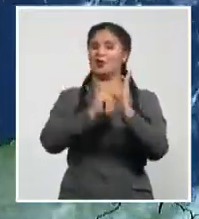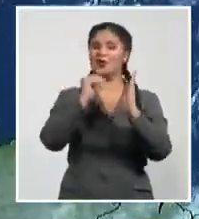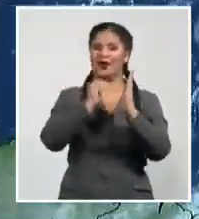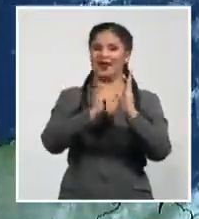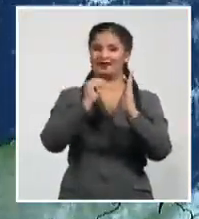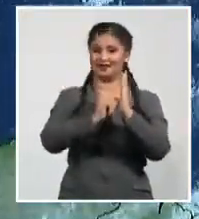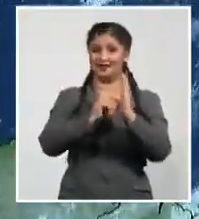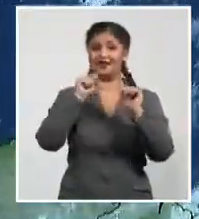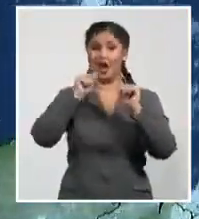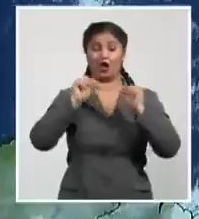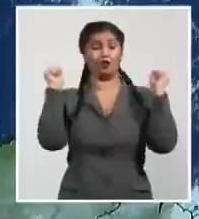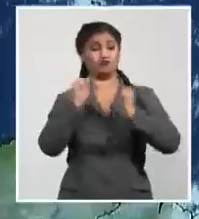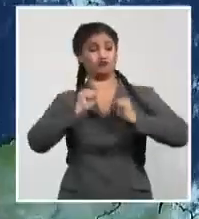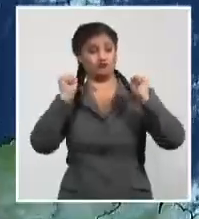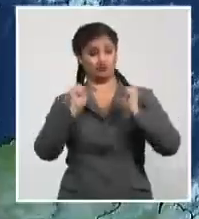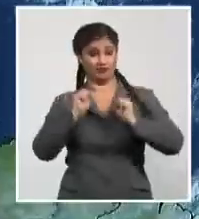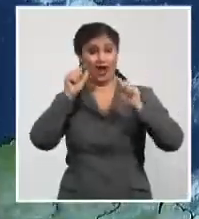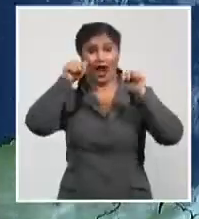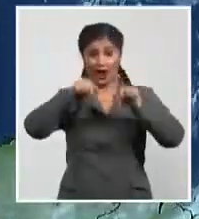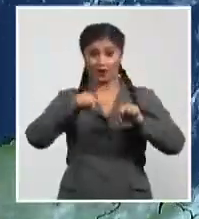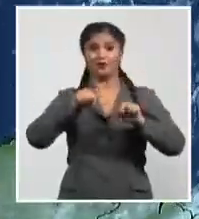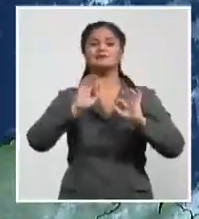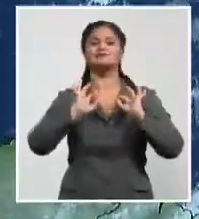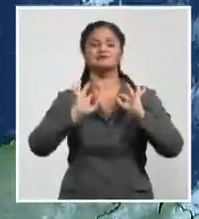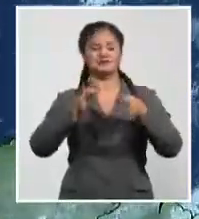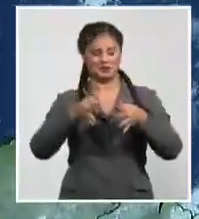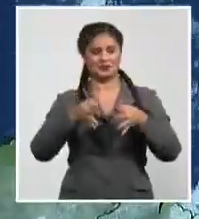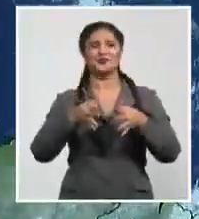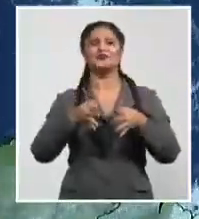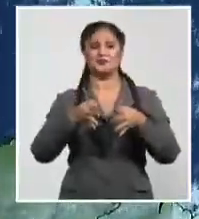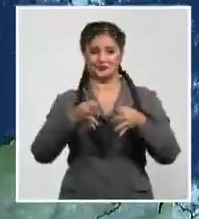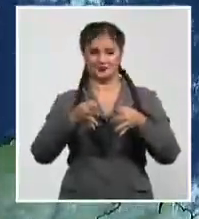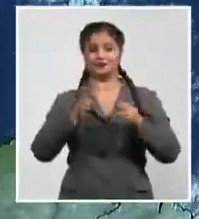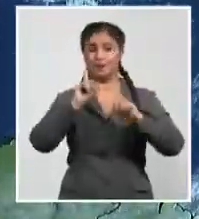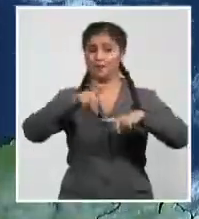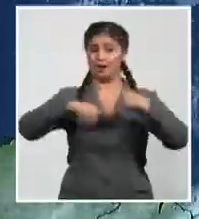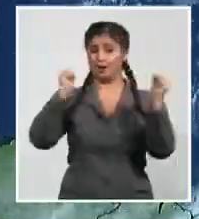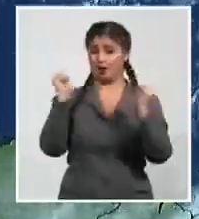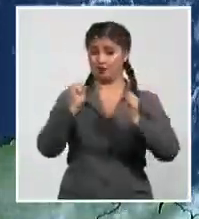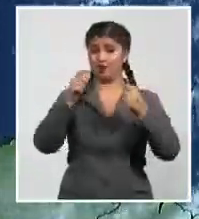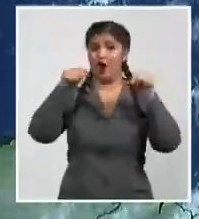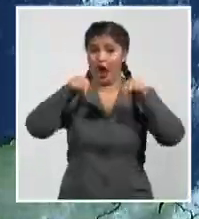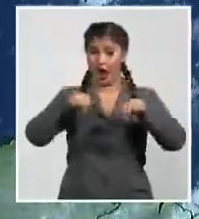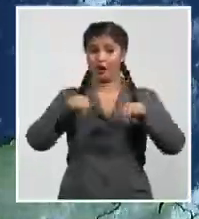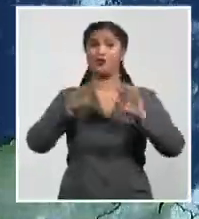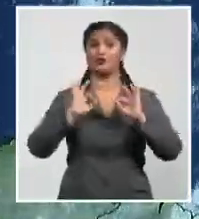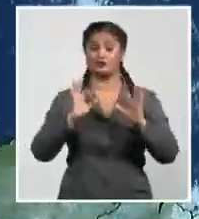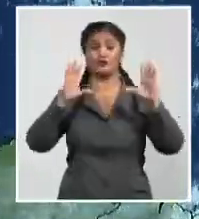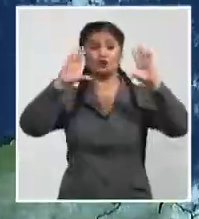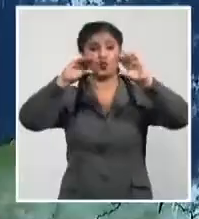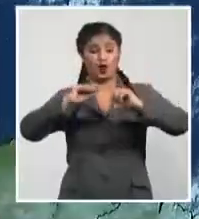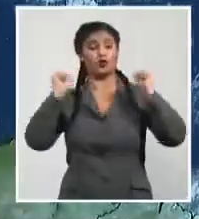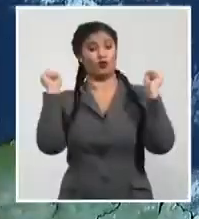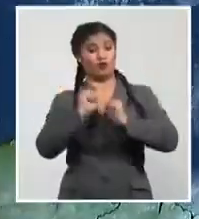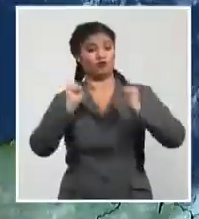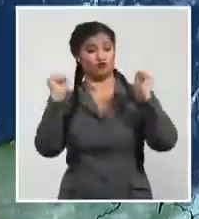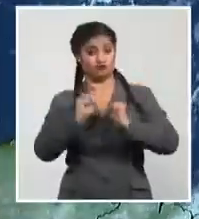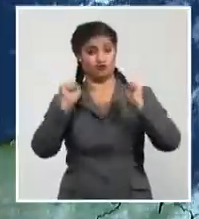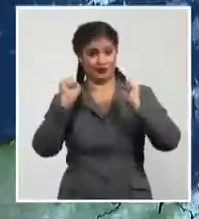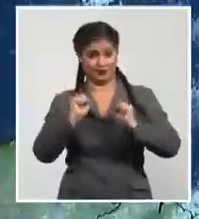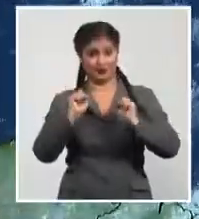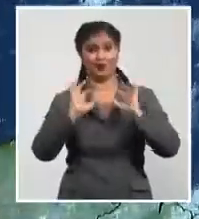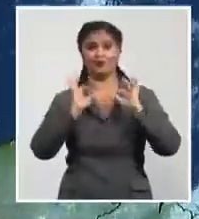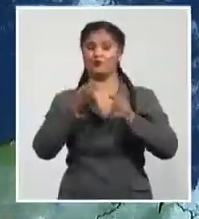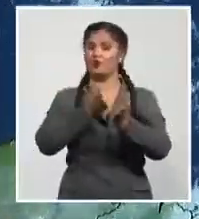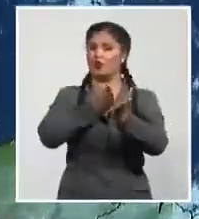una jornada de muchísimo calor en toda Cuba, pocas precipitaciones, pero desde el final de la noche un nuevo frente frío mantendrá